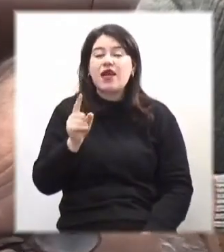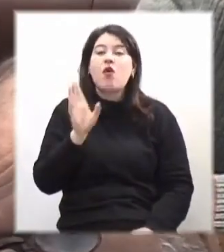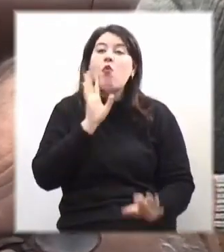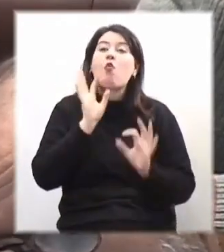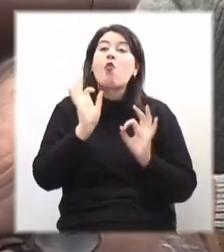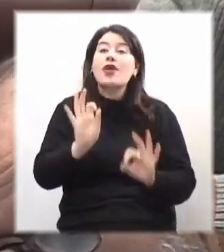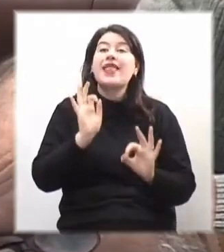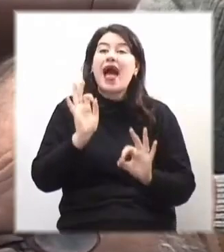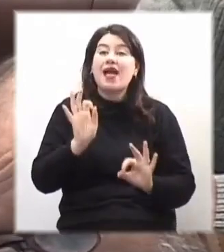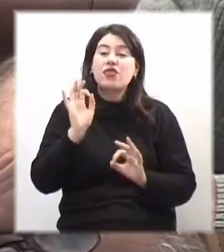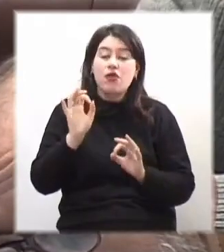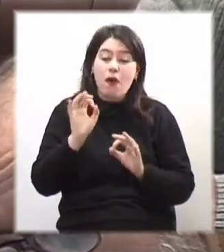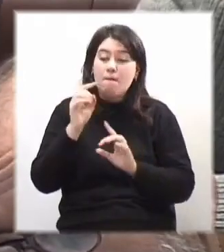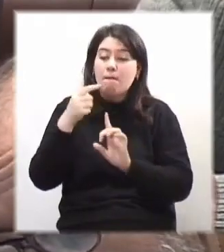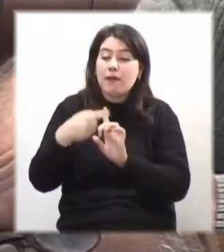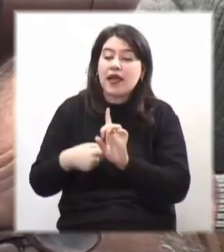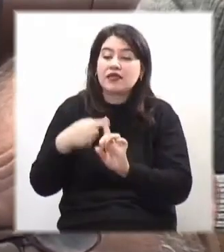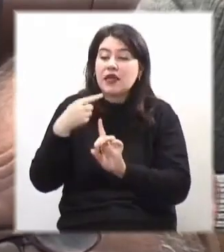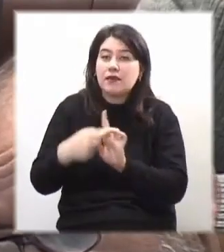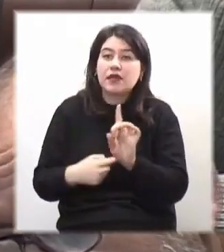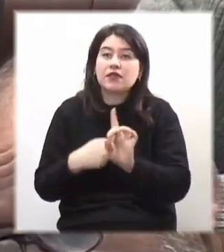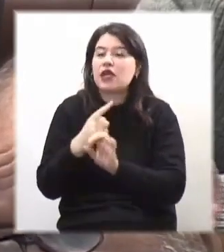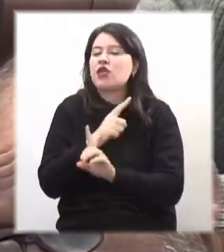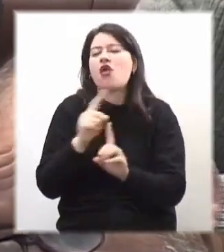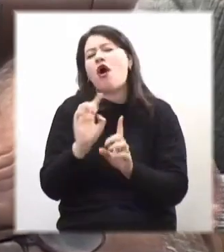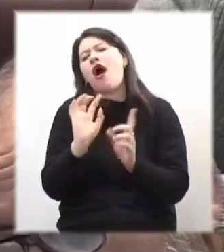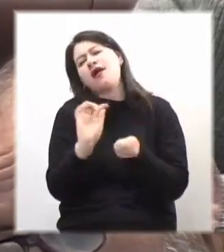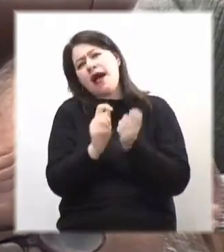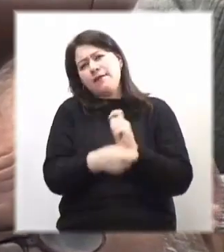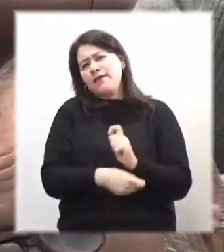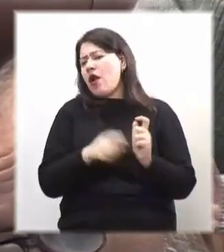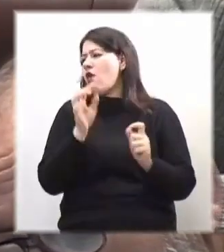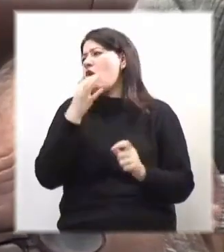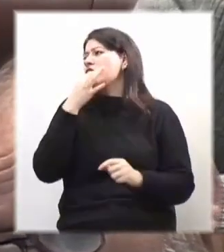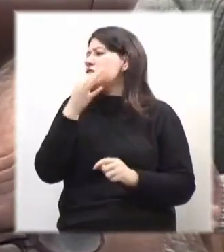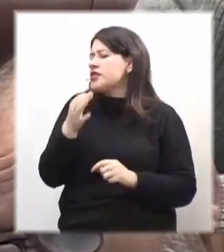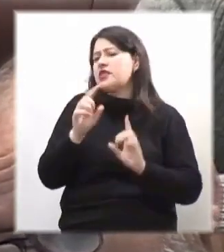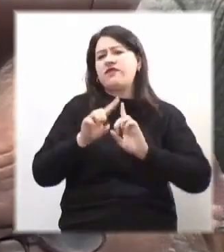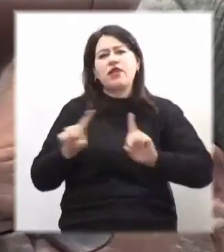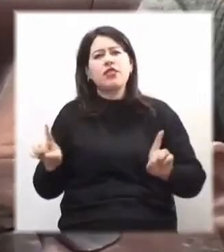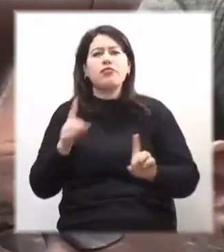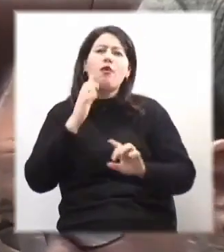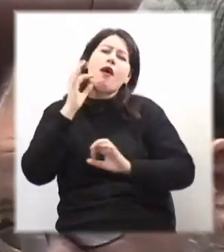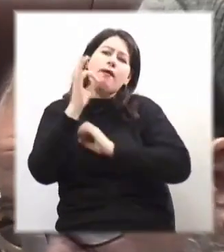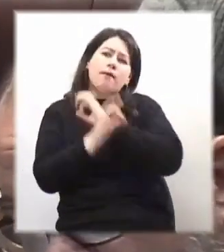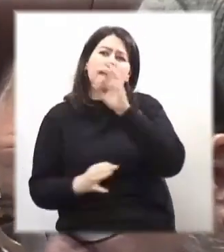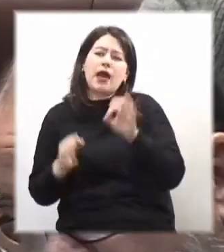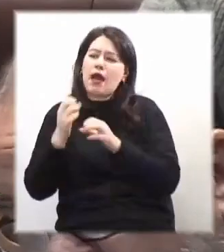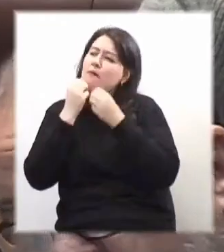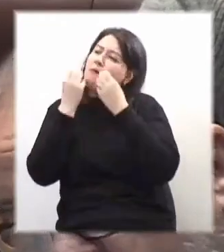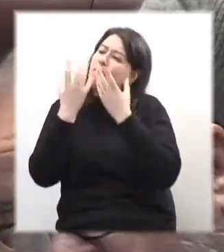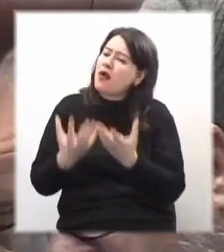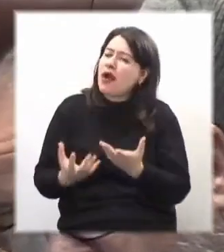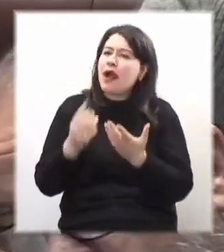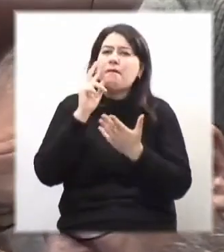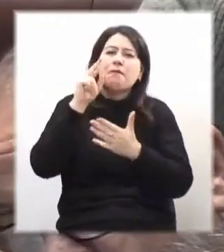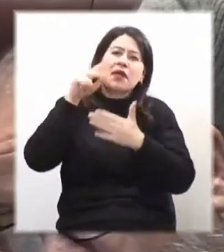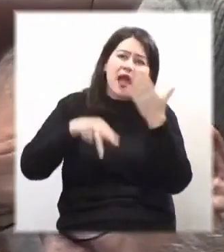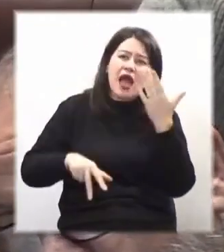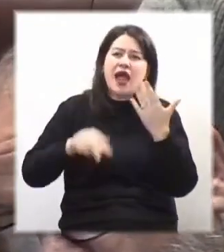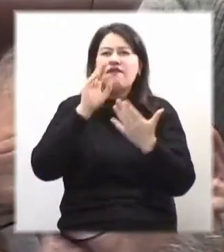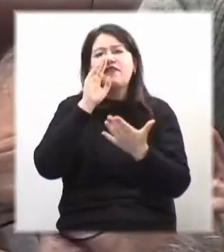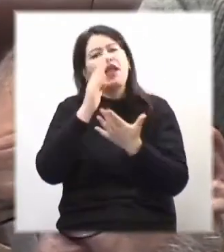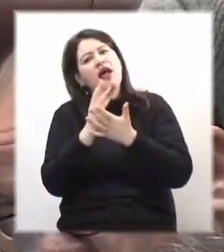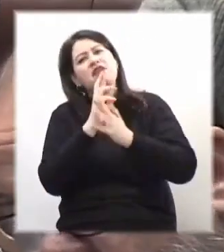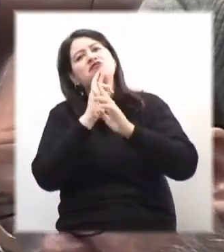cuidado con luego a los pocos meses no tener que decirse o no tener que salir a explicar por qué lo que se planificó no